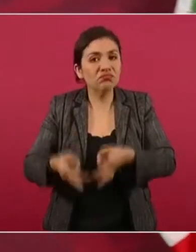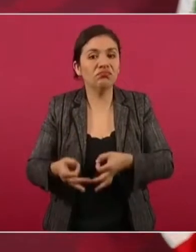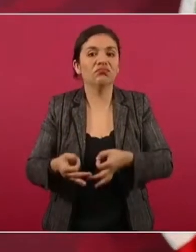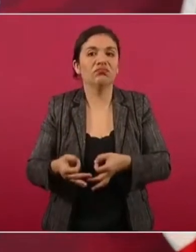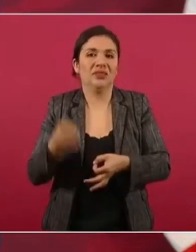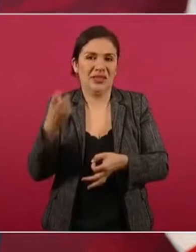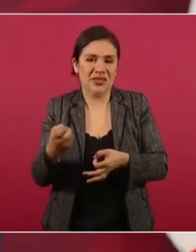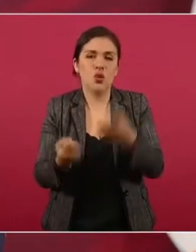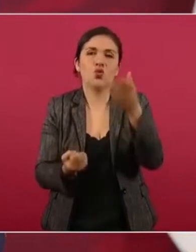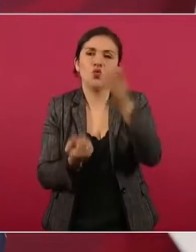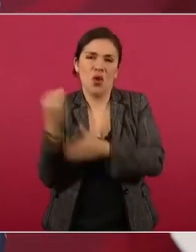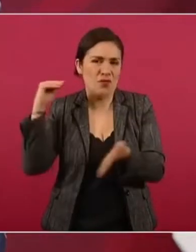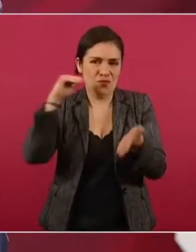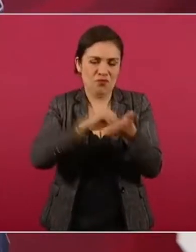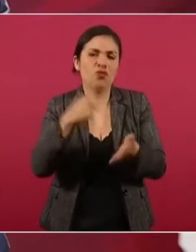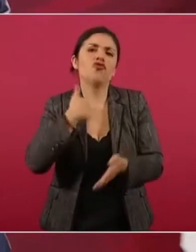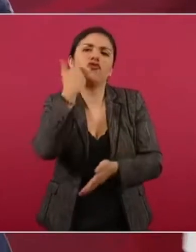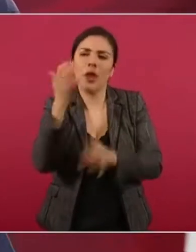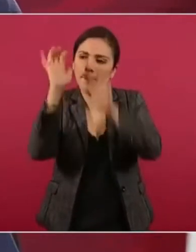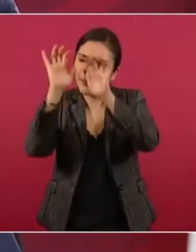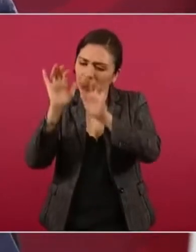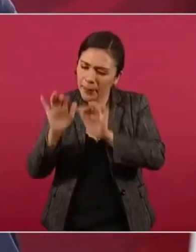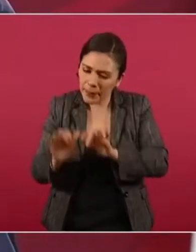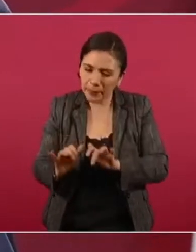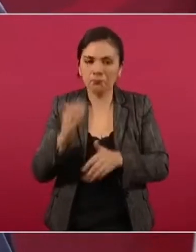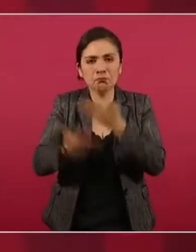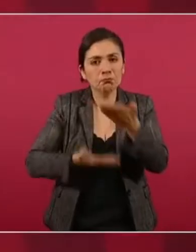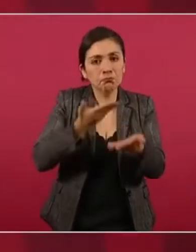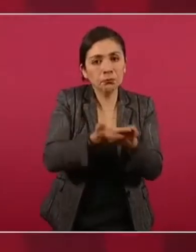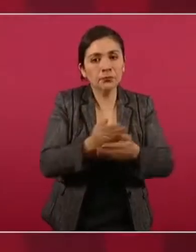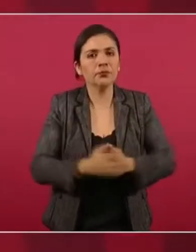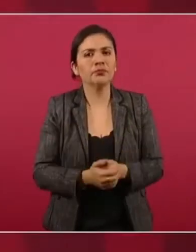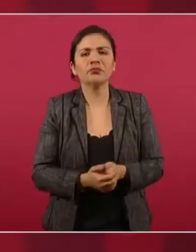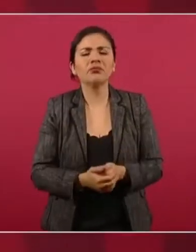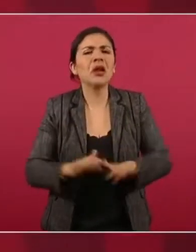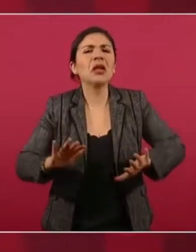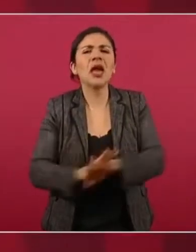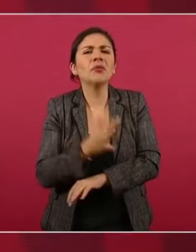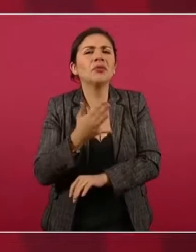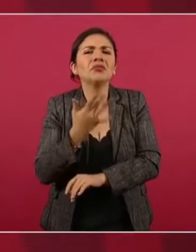el capítulo. Y fueron 2 párrafos